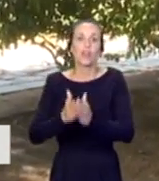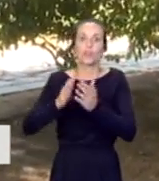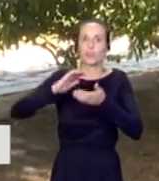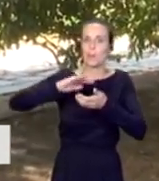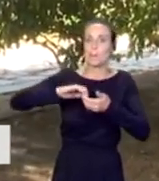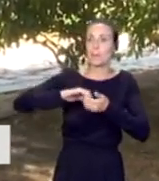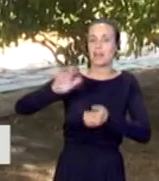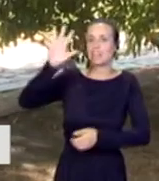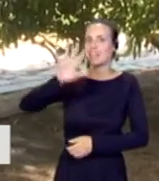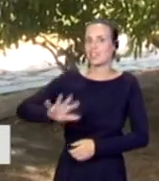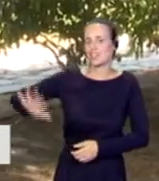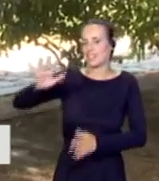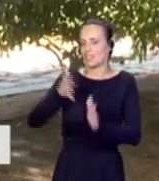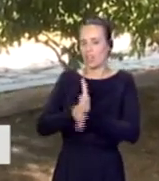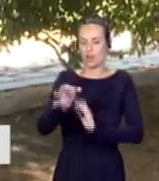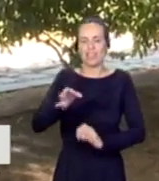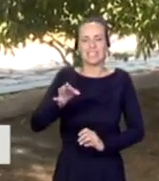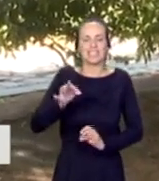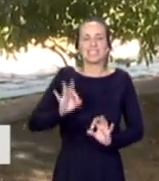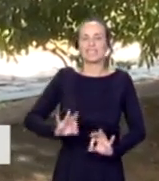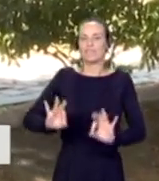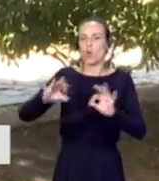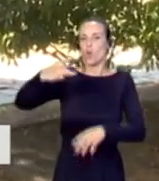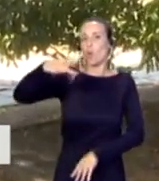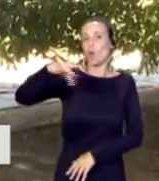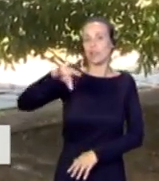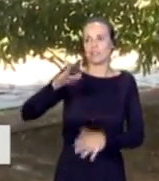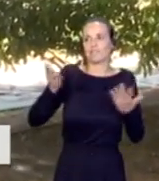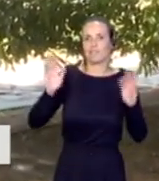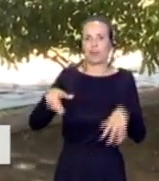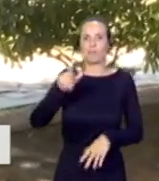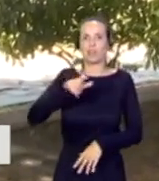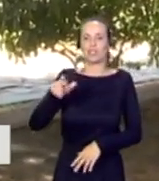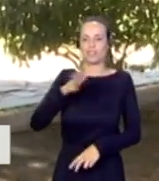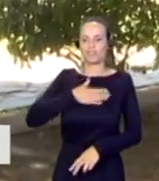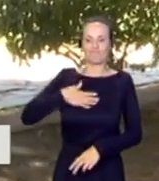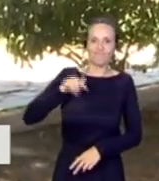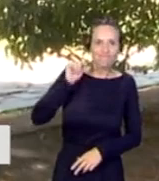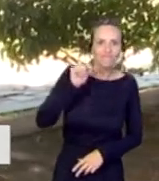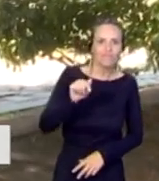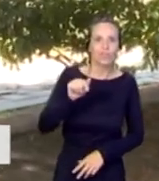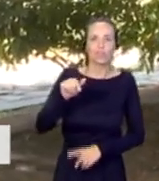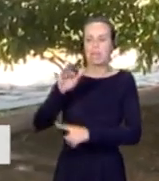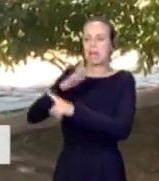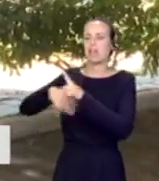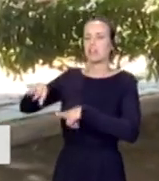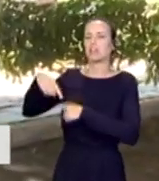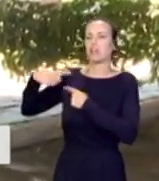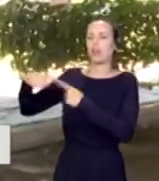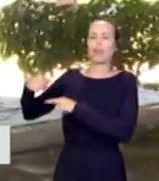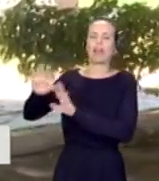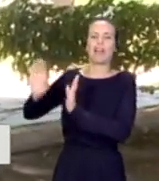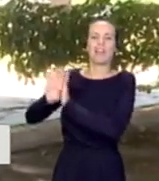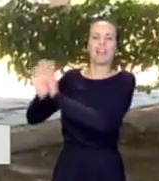la hace única, y yo creo que al final eso es un poco lo que busca la gente, ¿no? Salir de su entorno diario, buscar